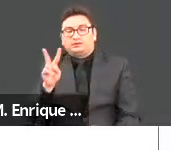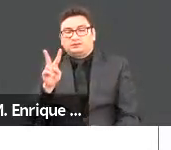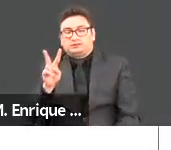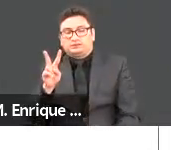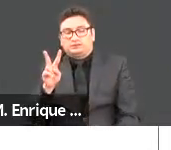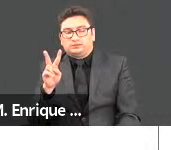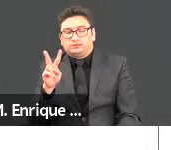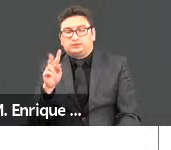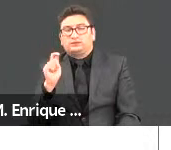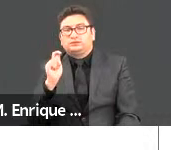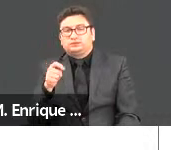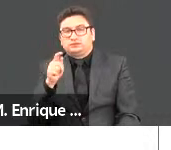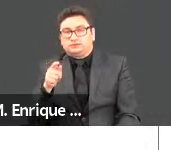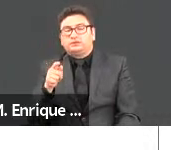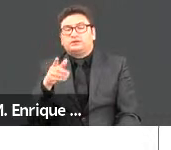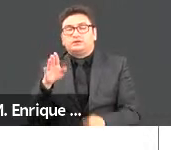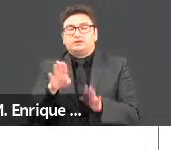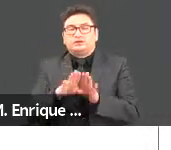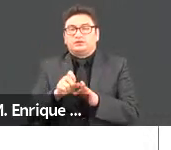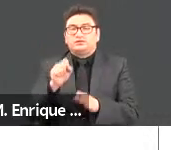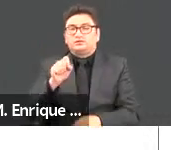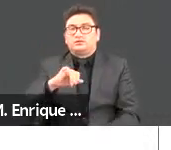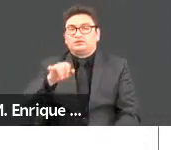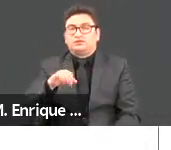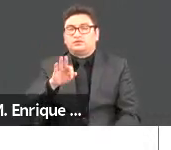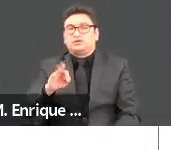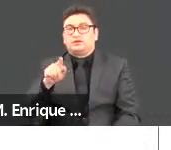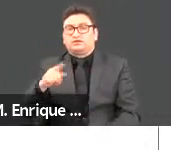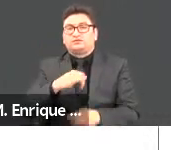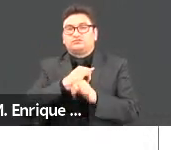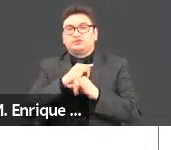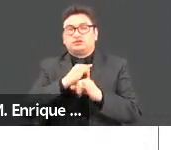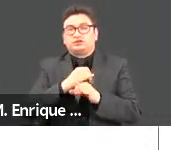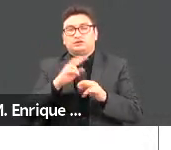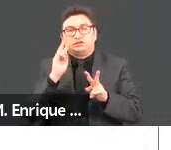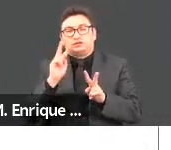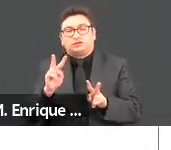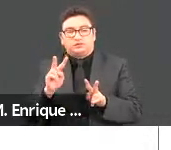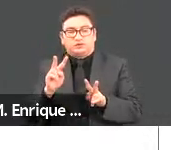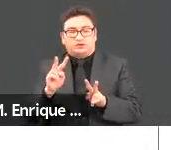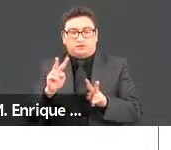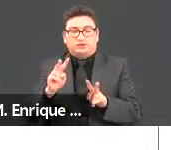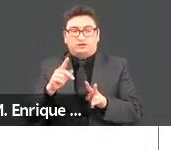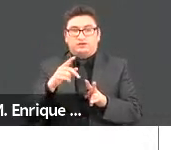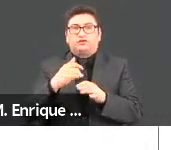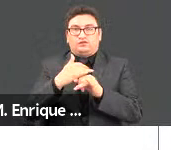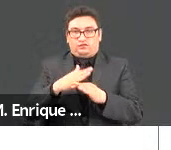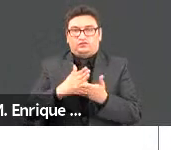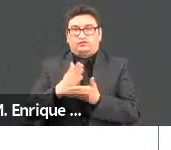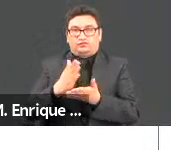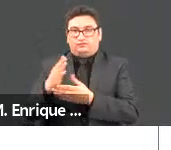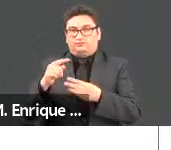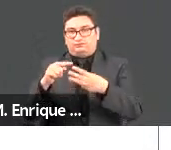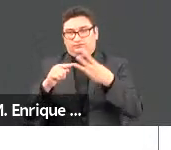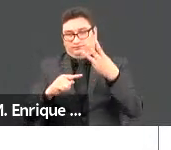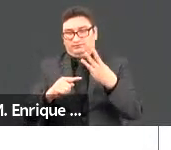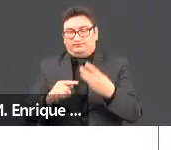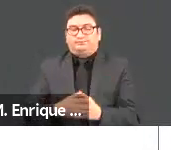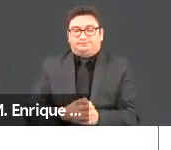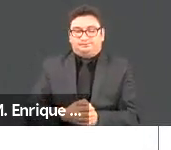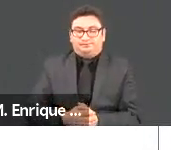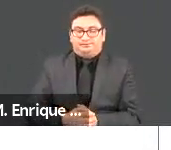veía el semanario judicial de la Federación en Internet, con sus 3 accesos, ¿sí?